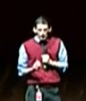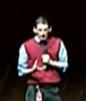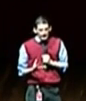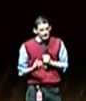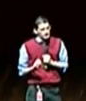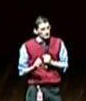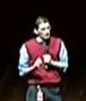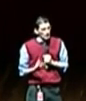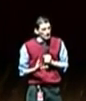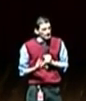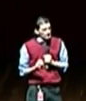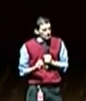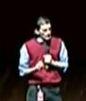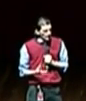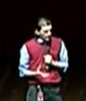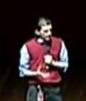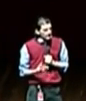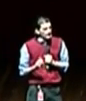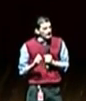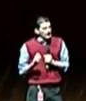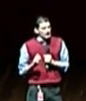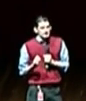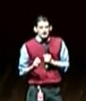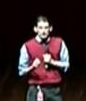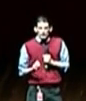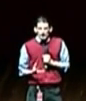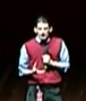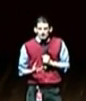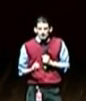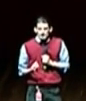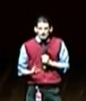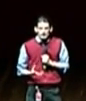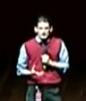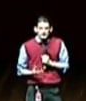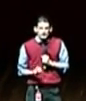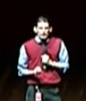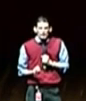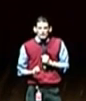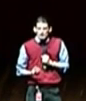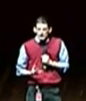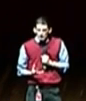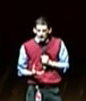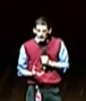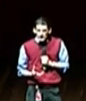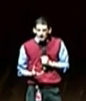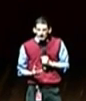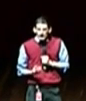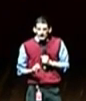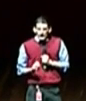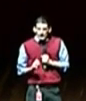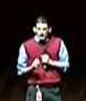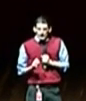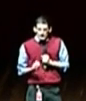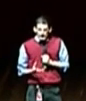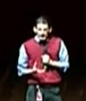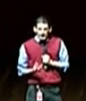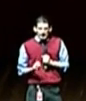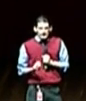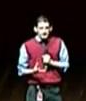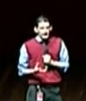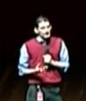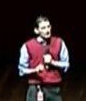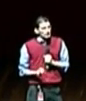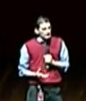como jóvenes, como hombres, como mujeres, que se están forjando, que están comenzando a forjar un proyecto de vida que